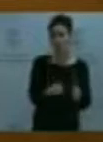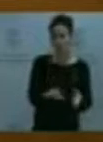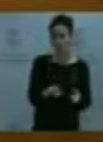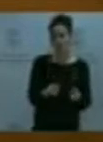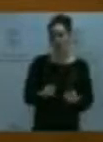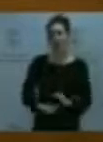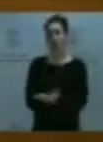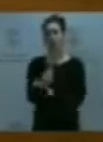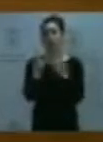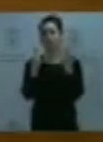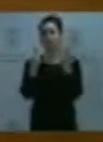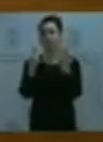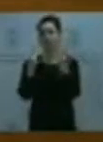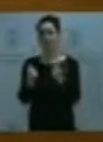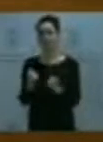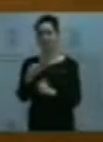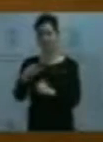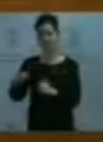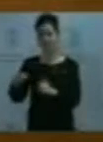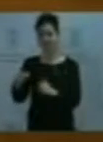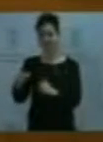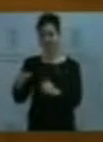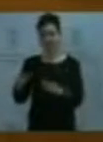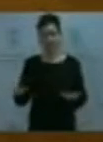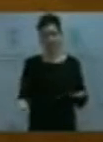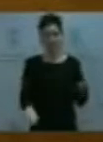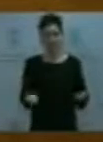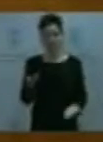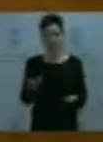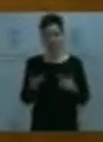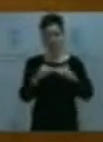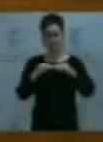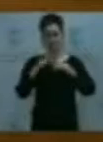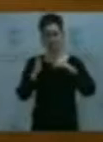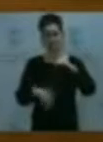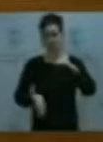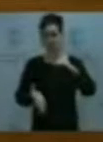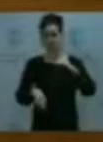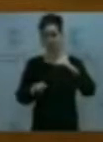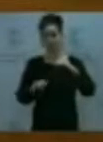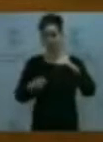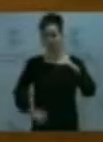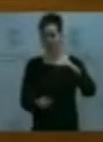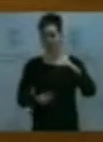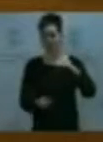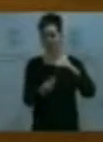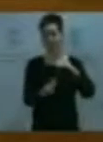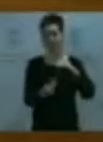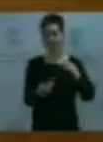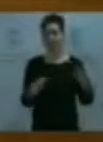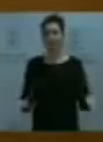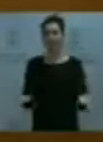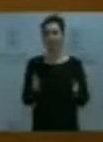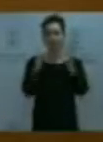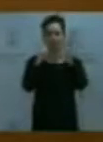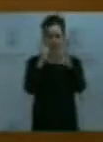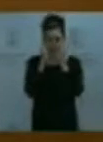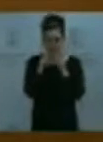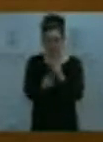Claro, si con este drama demográfico el Gobierno está hablando de los ejes, hablando